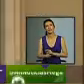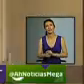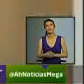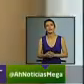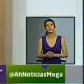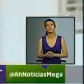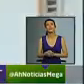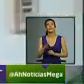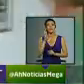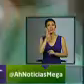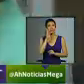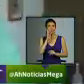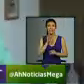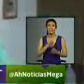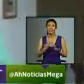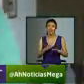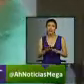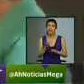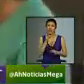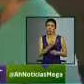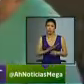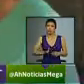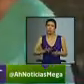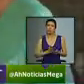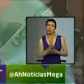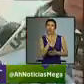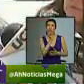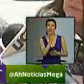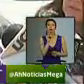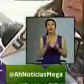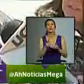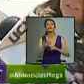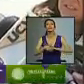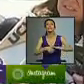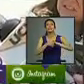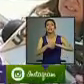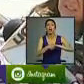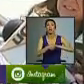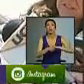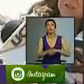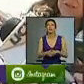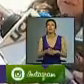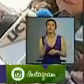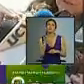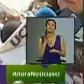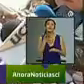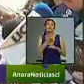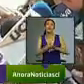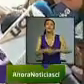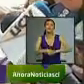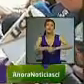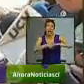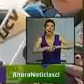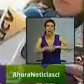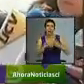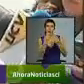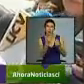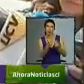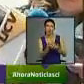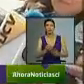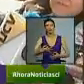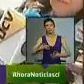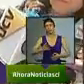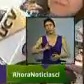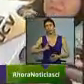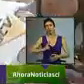electa, continúa las reuniones. Unos llegan solo a saludar. Fue un saludo protocolar, cuando uno va a saludar a una autoridad protocolarmente